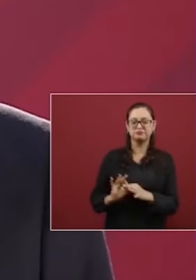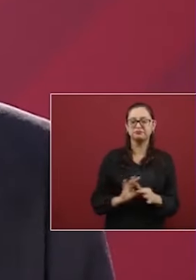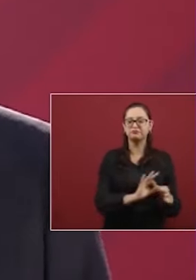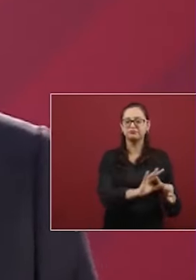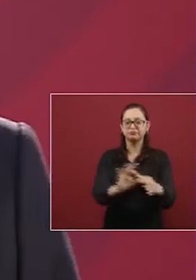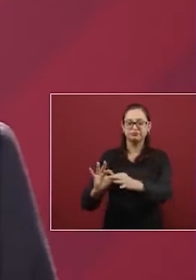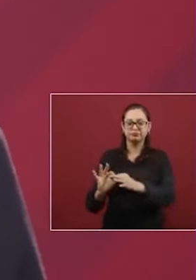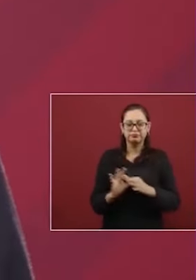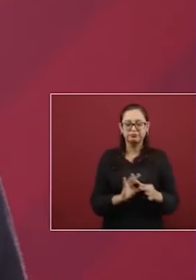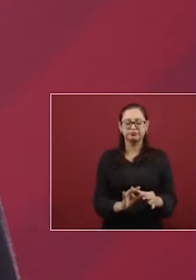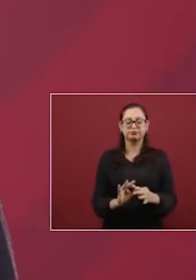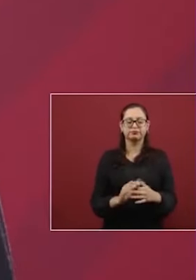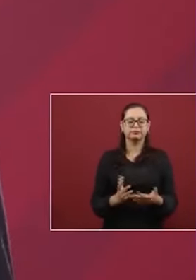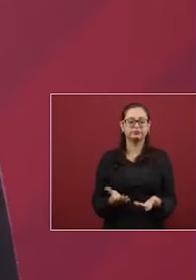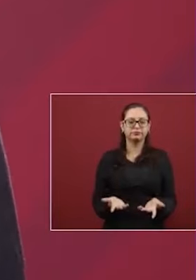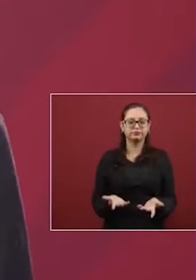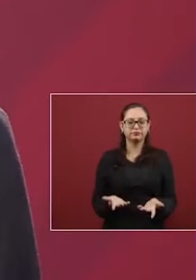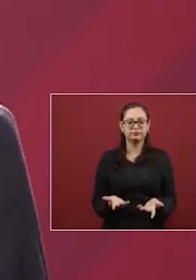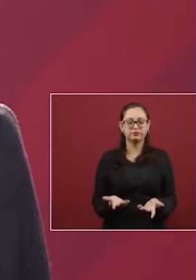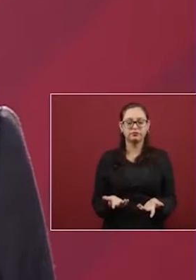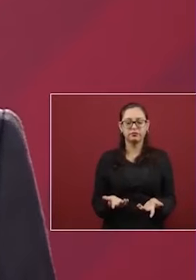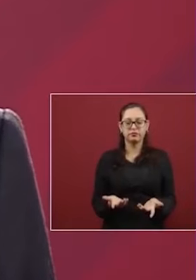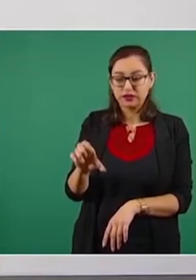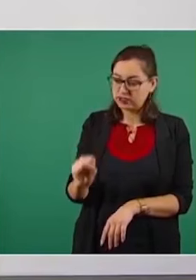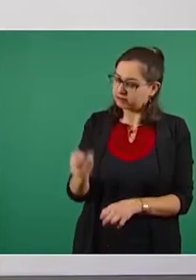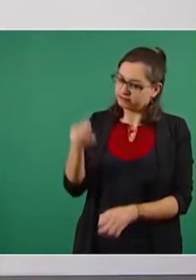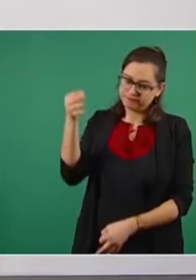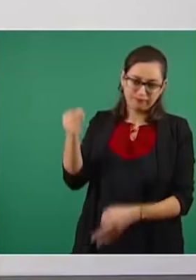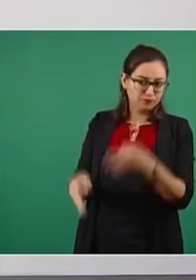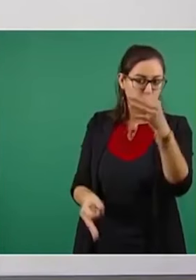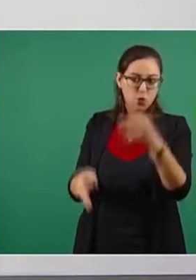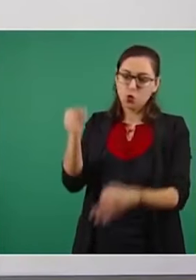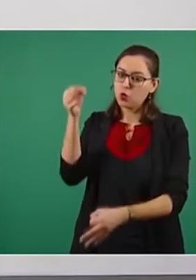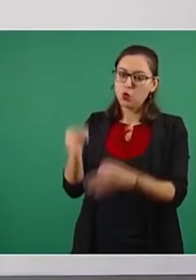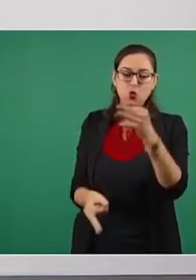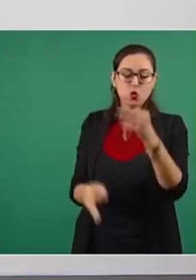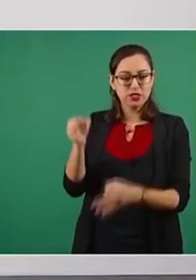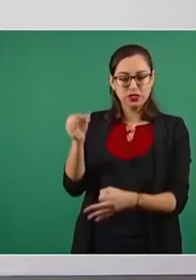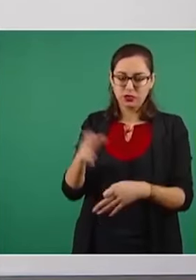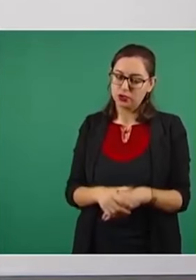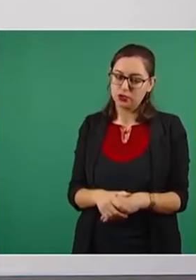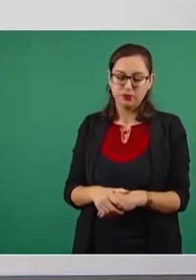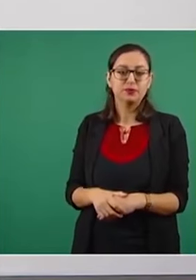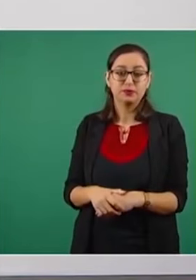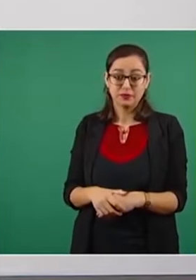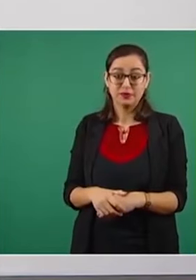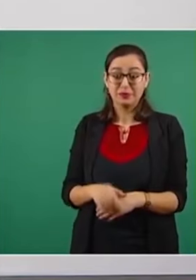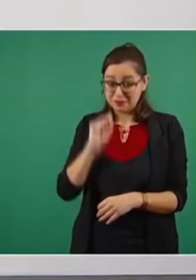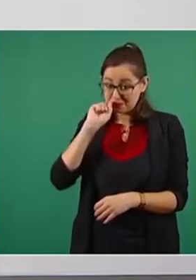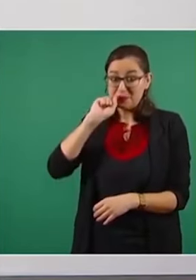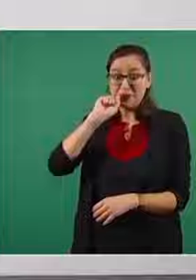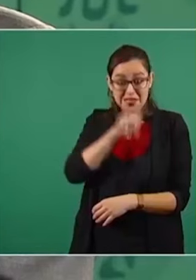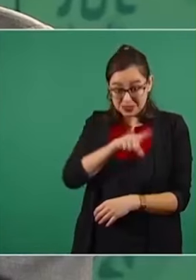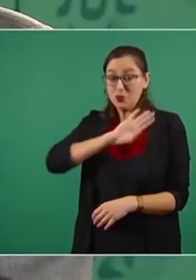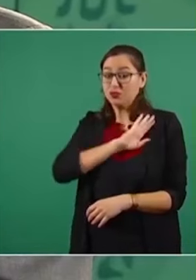menor a la que se había hecho pública por última vez de acuerdo a la secretaría de gobernación Luisa María alcalde el número de personas cuyo